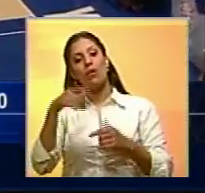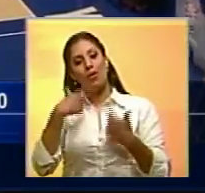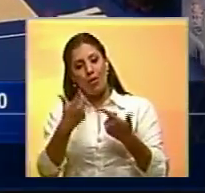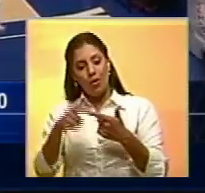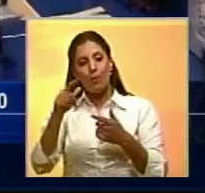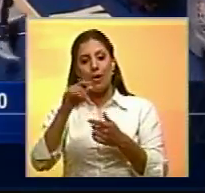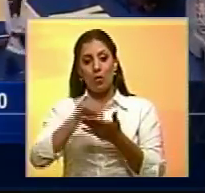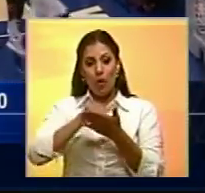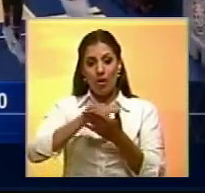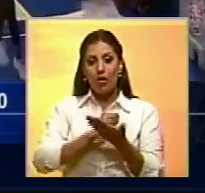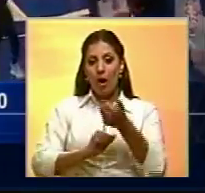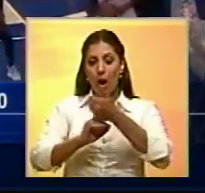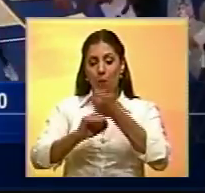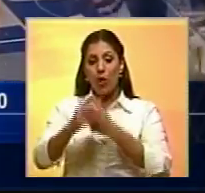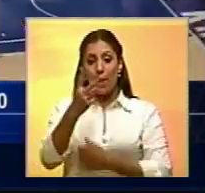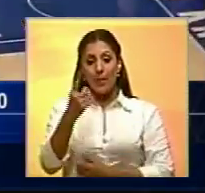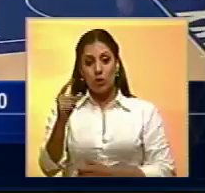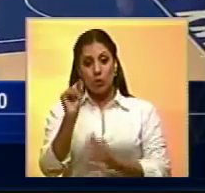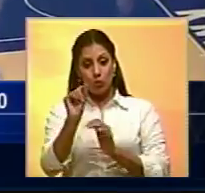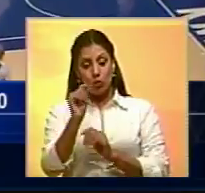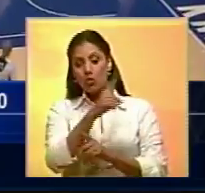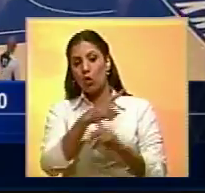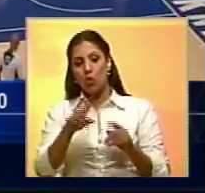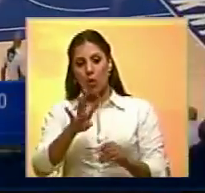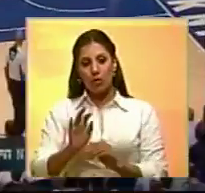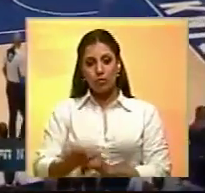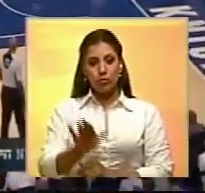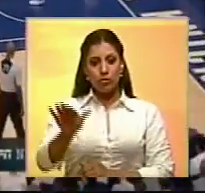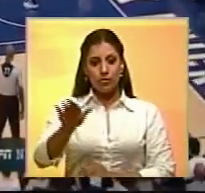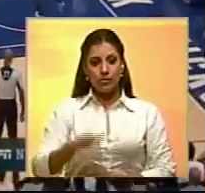Brook López aportó 21 puntos y 4 rebotes.